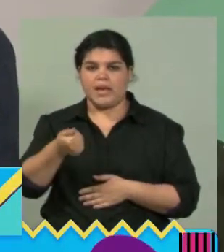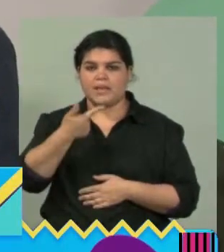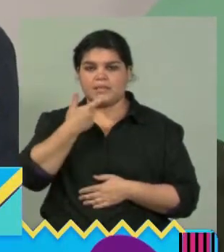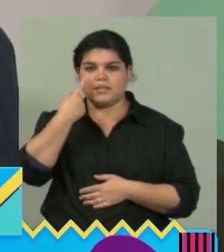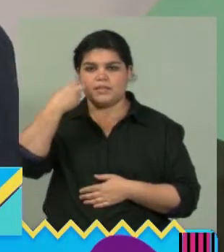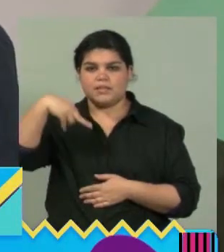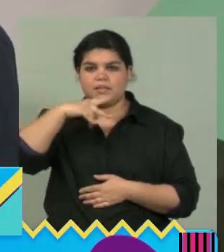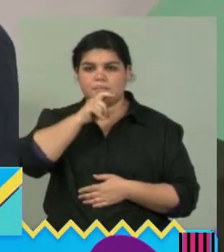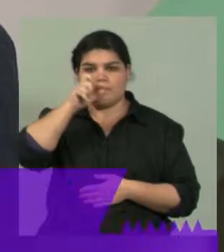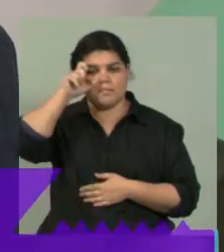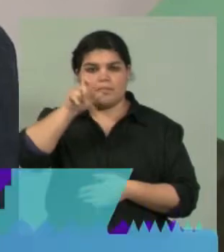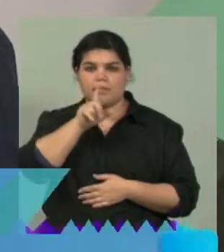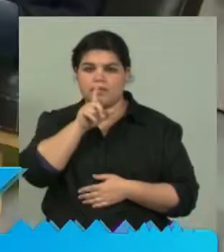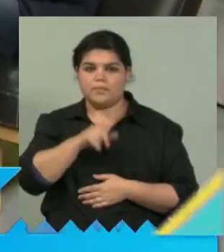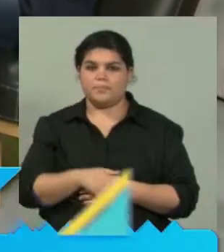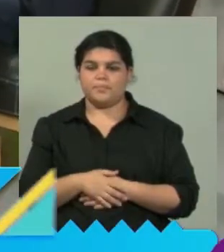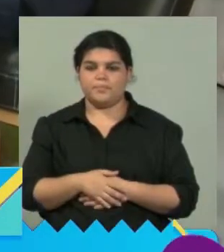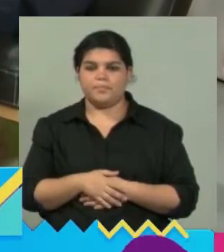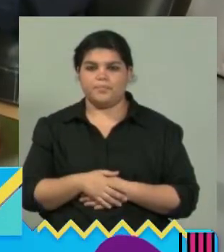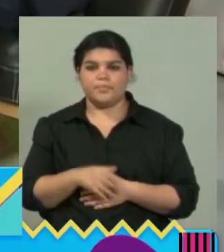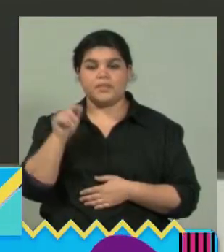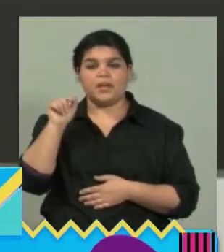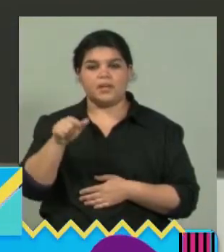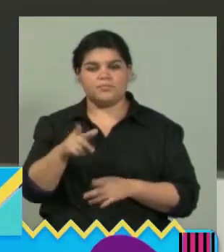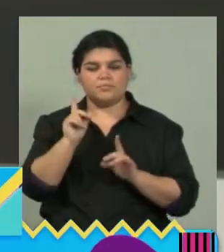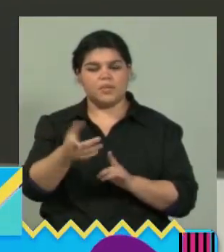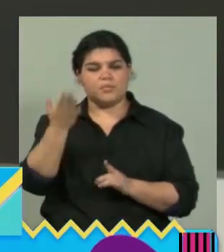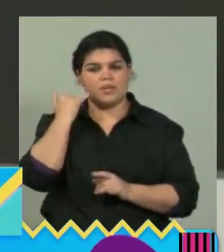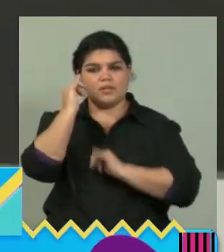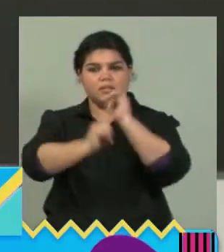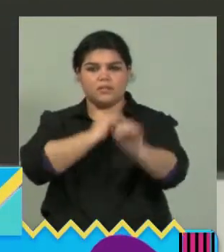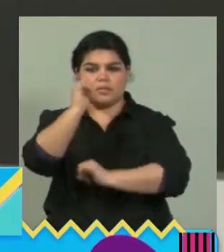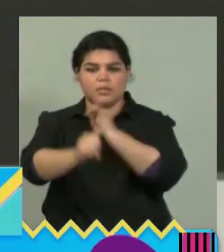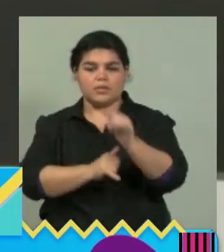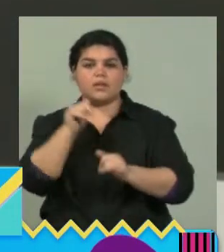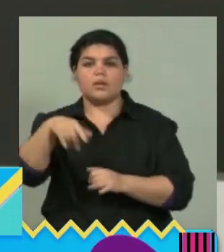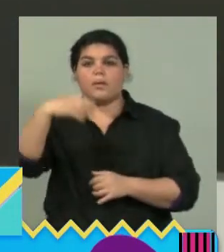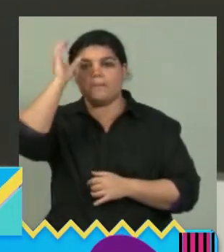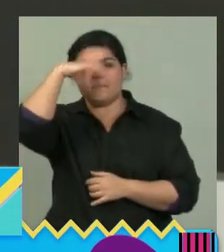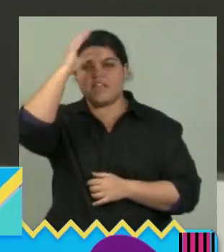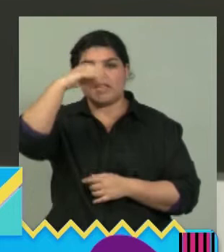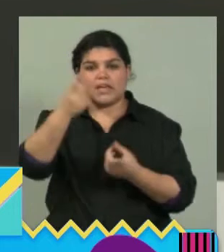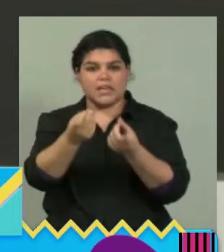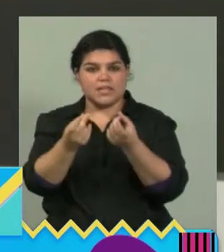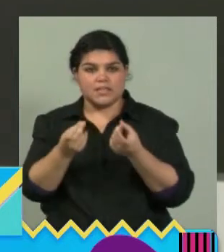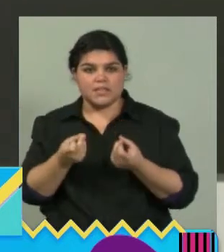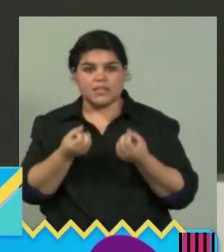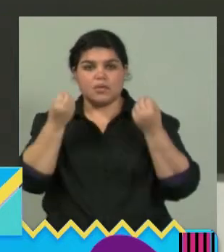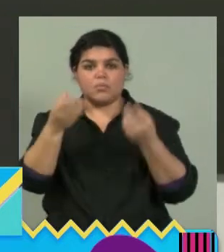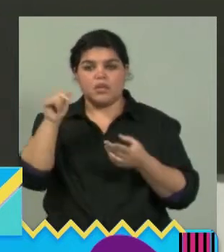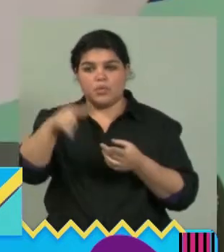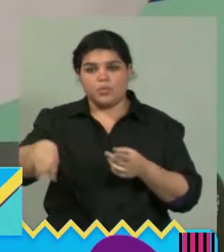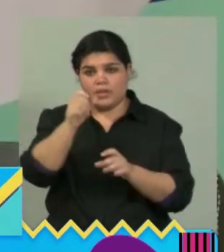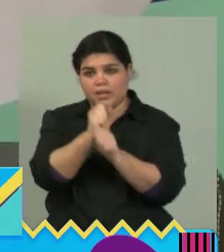para empezar por este lado, lo decíamos un poco fuera de aire, la minería es necesaria, o por lo menos para ustedes también es necesaria en cuanto a su